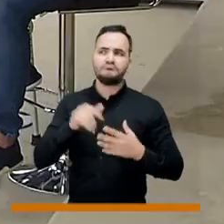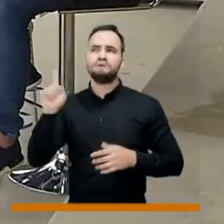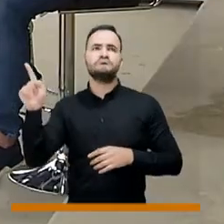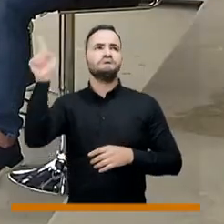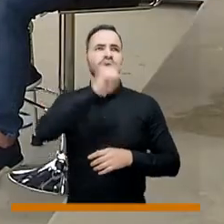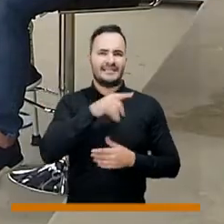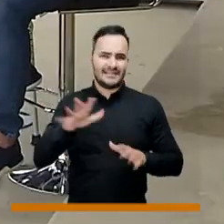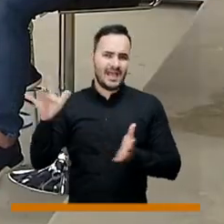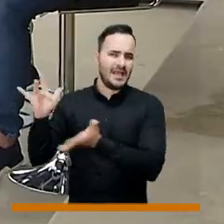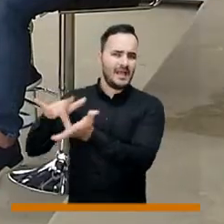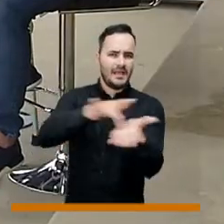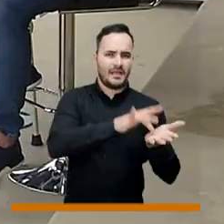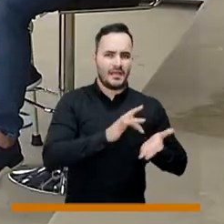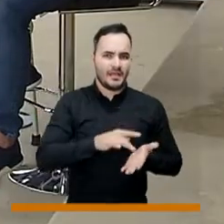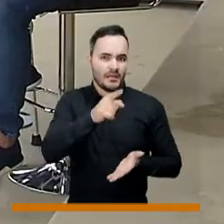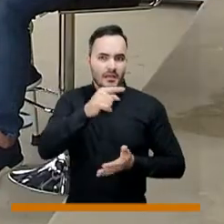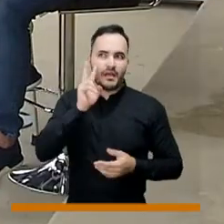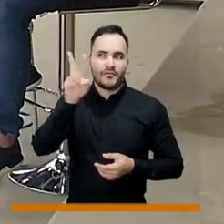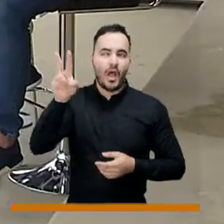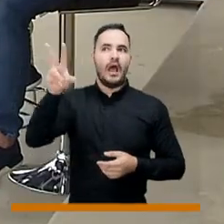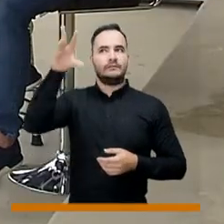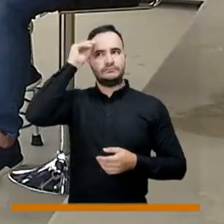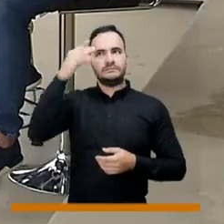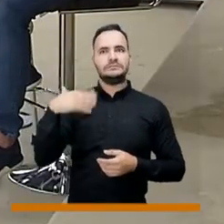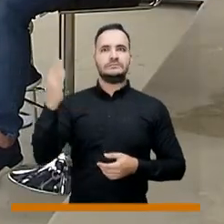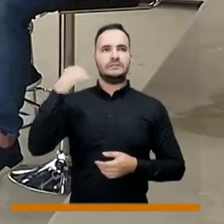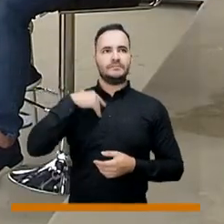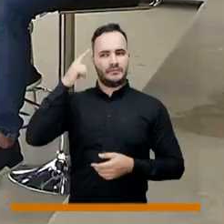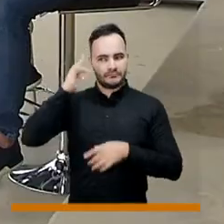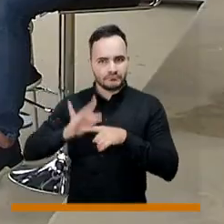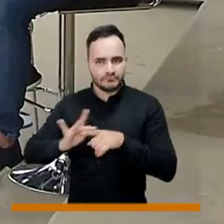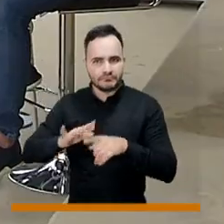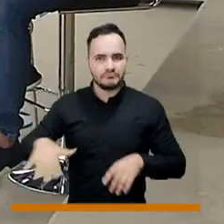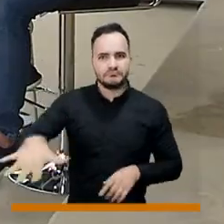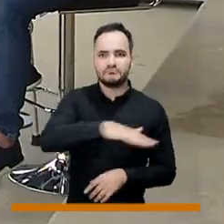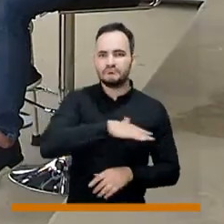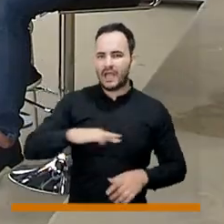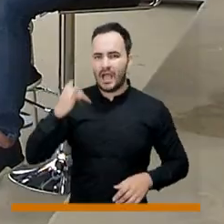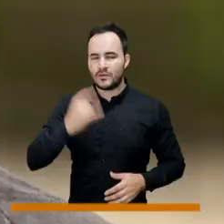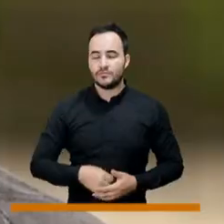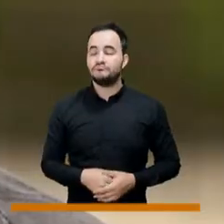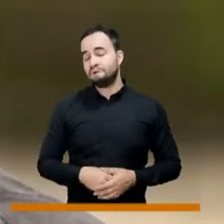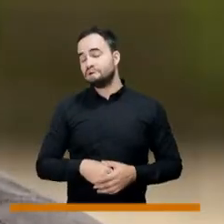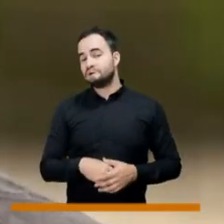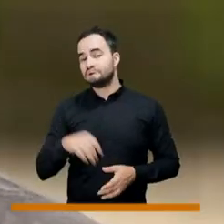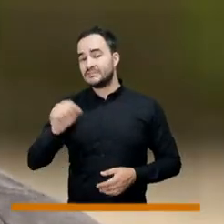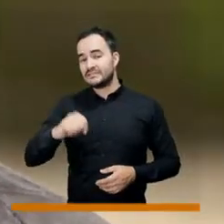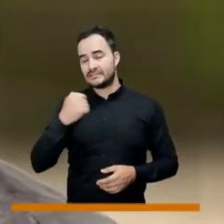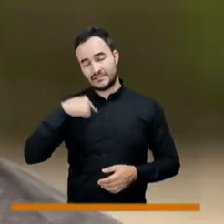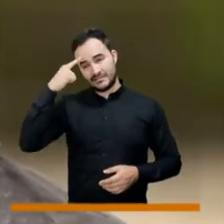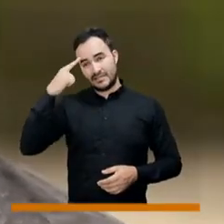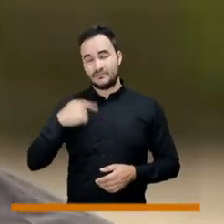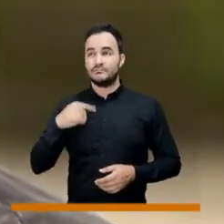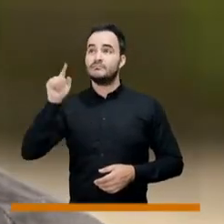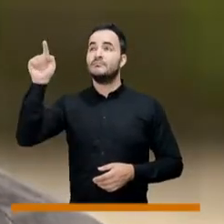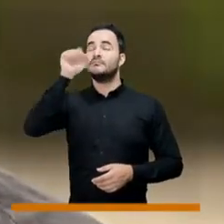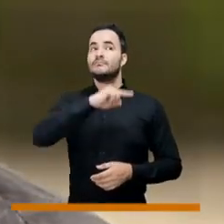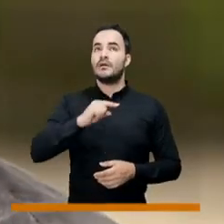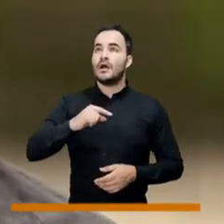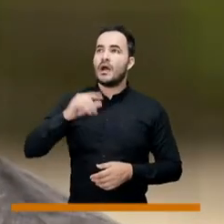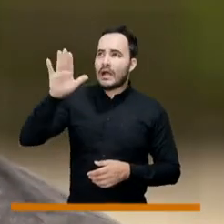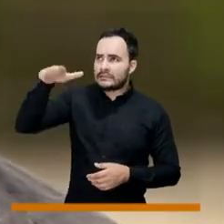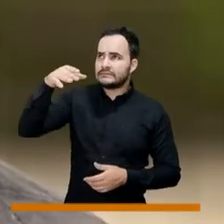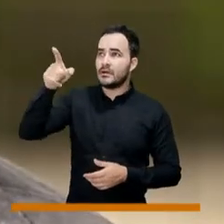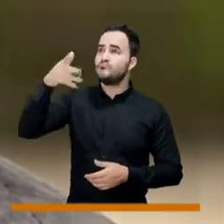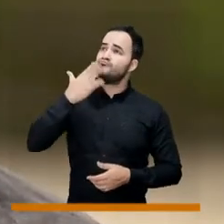visto en Estados Unidos algo que funcione, que digamos eso lo podemos traer, implementar aquí en la ciudad. Entonces yo creo que esa parte donde tú dices